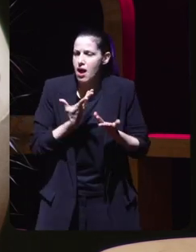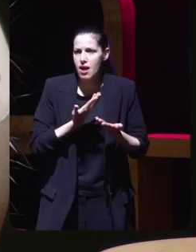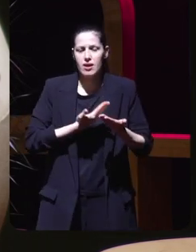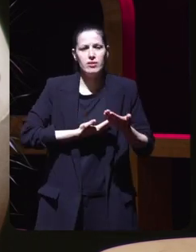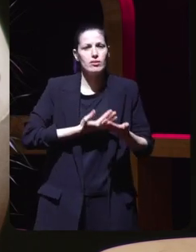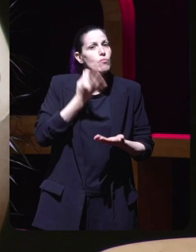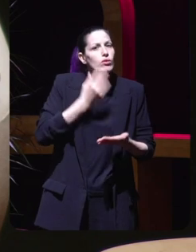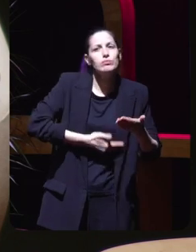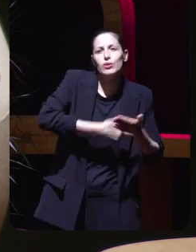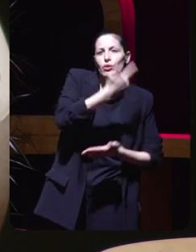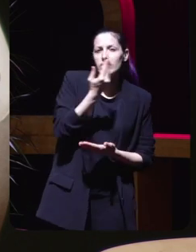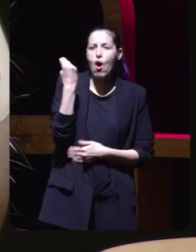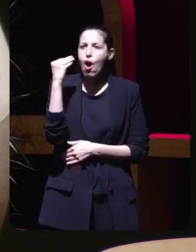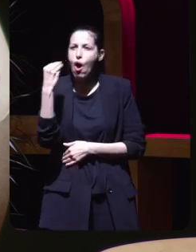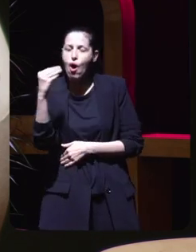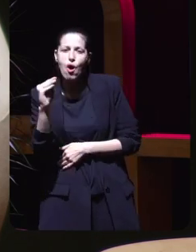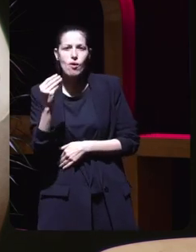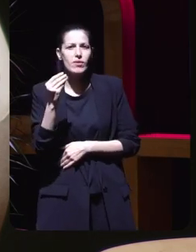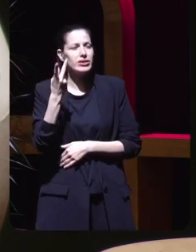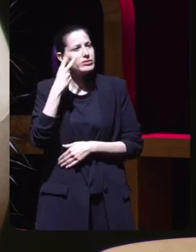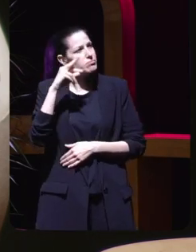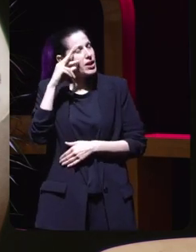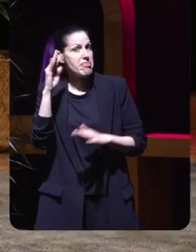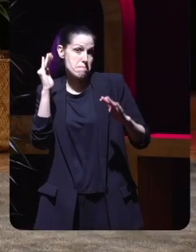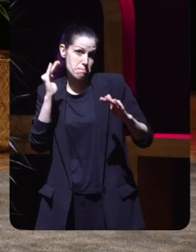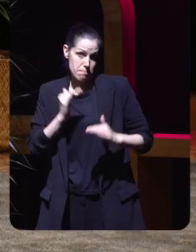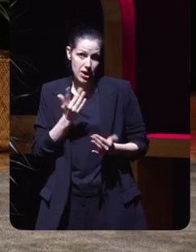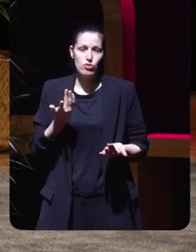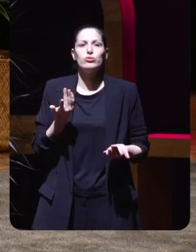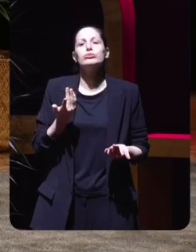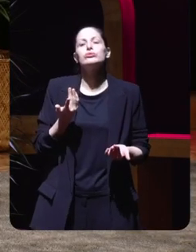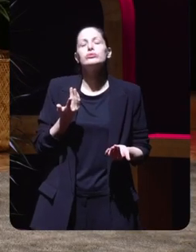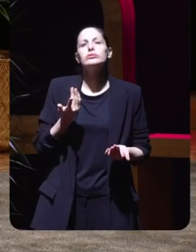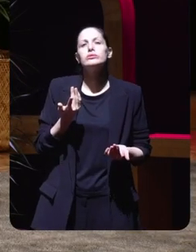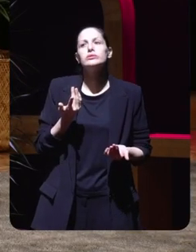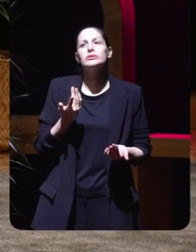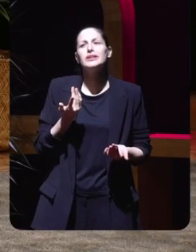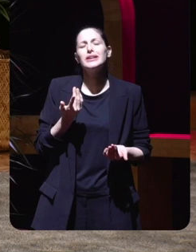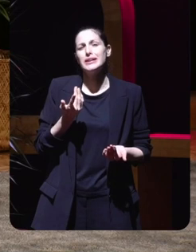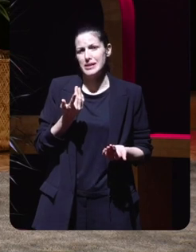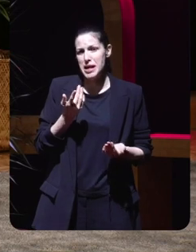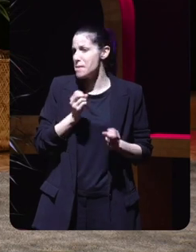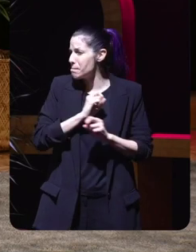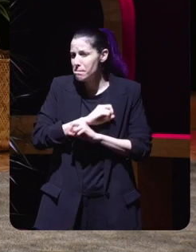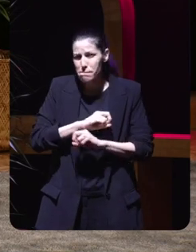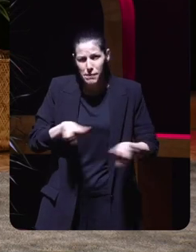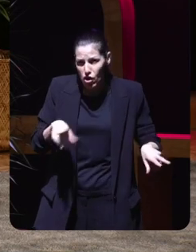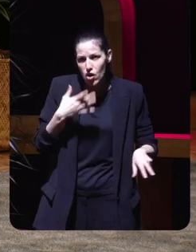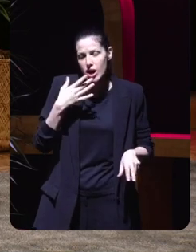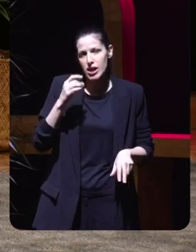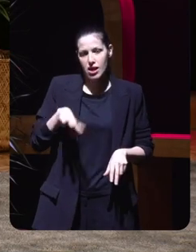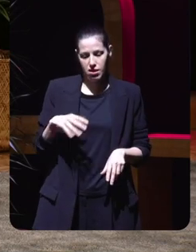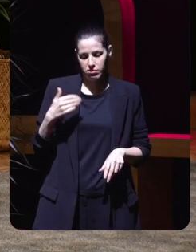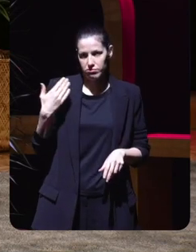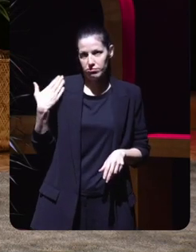masnovas pues esas que te hemos menos sanos de carrera a inta muchísimo menos hasta que acabamos de